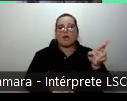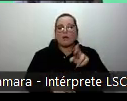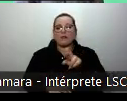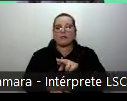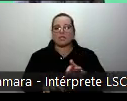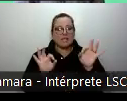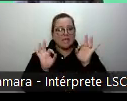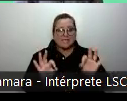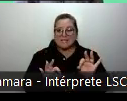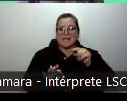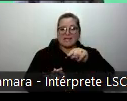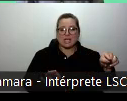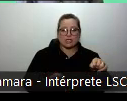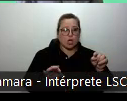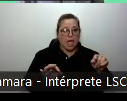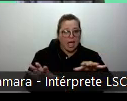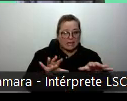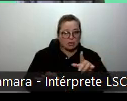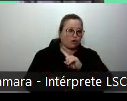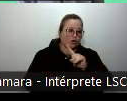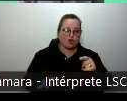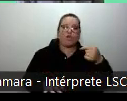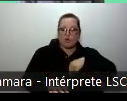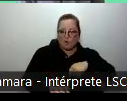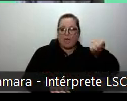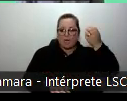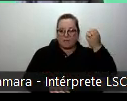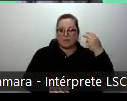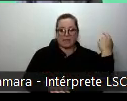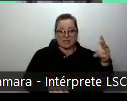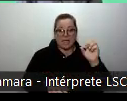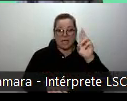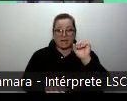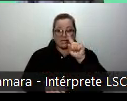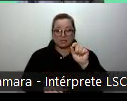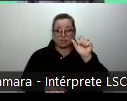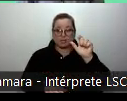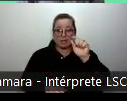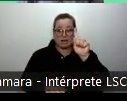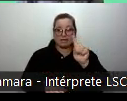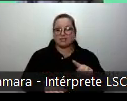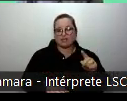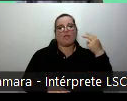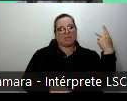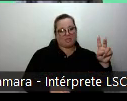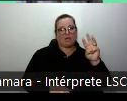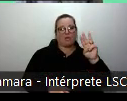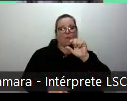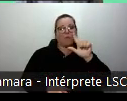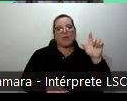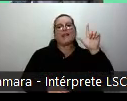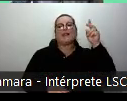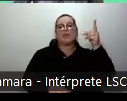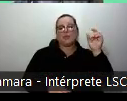es un acto sino un hábito y muchos creen que es de Aristóteles pero no es de Wi Durant que está inspirado en Aristóteles creó esta